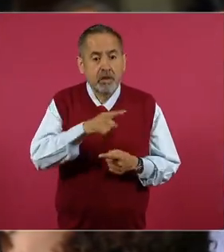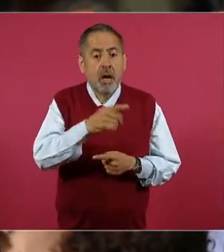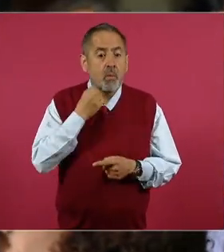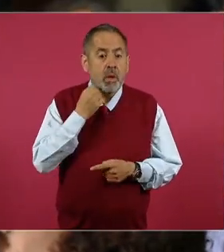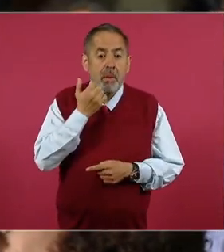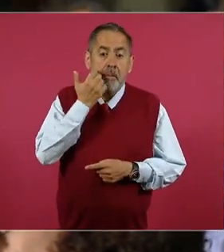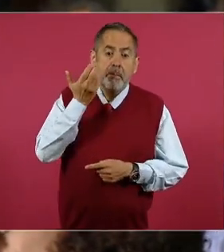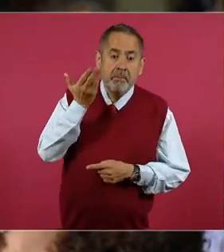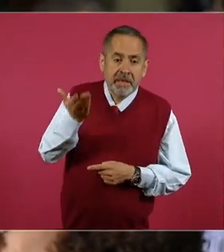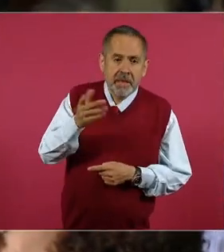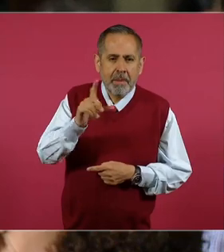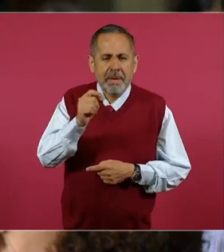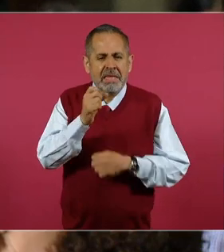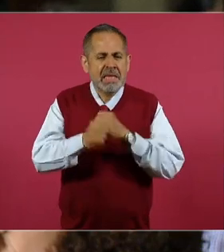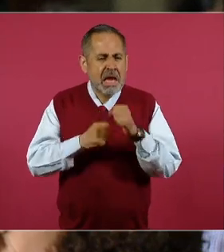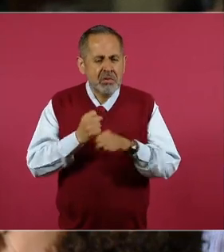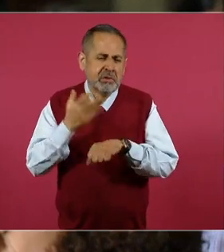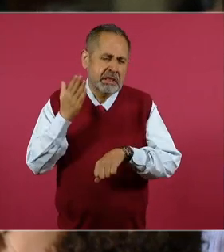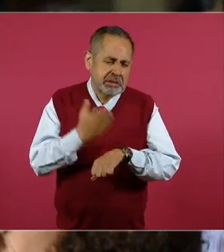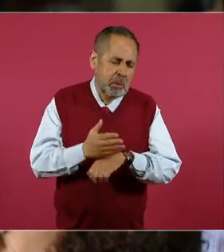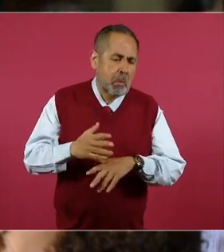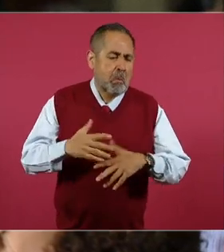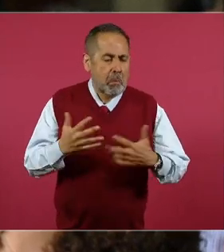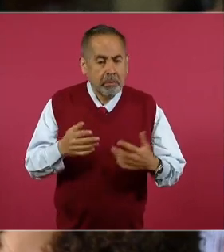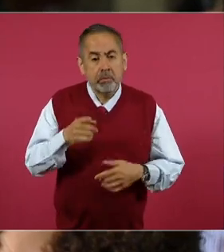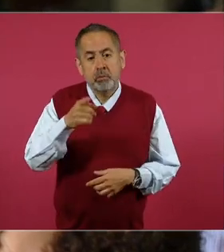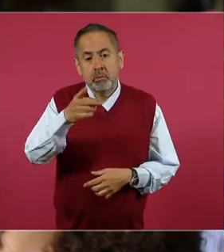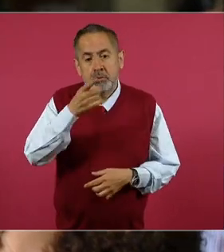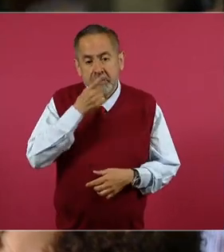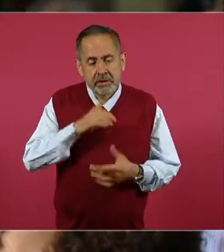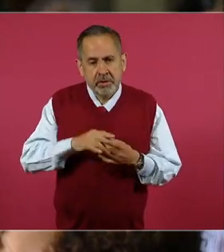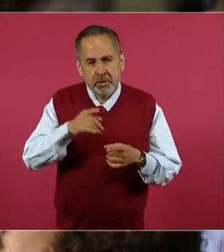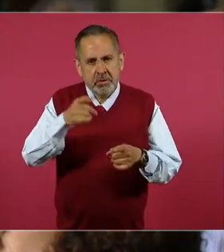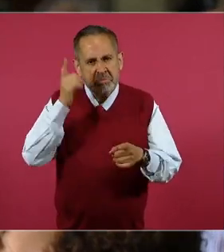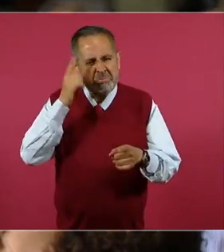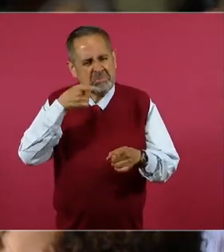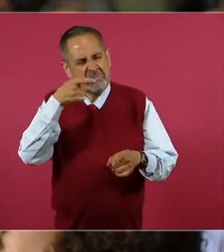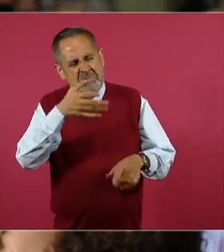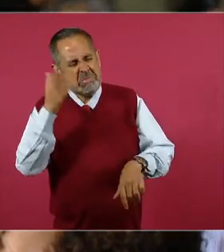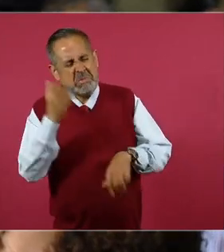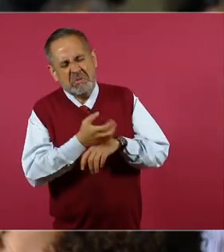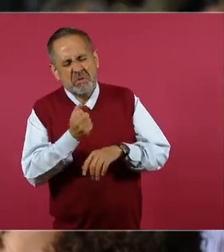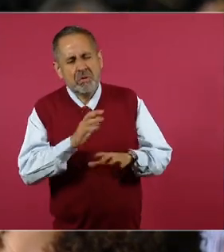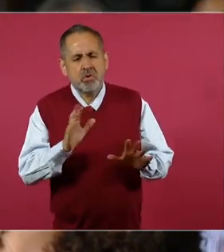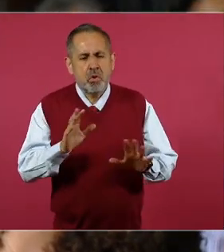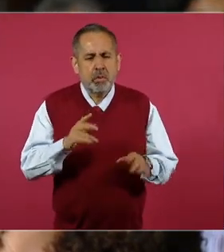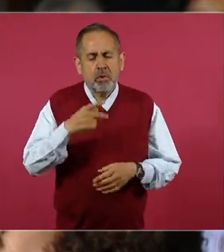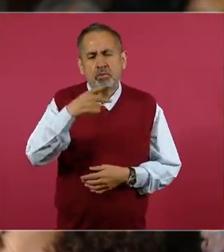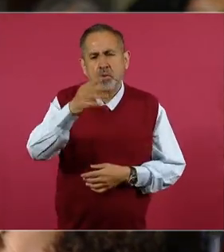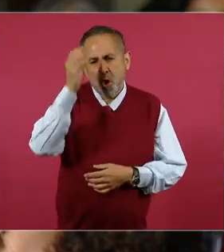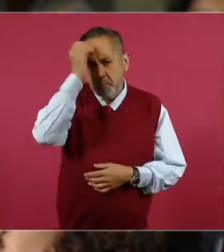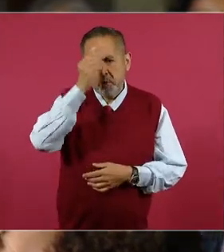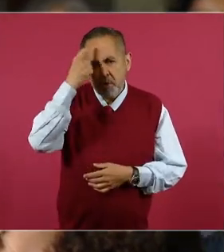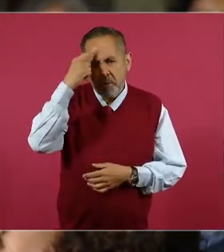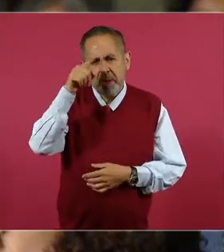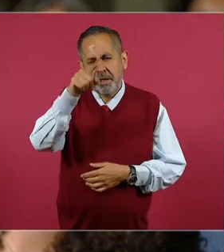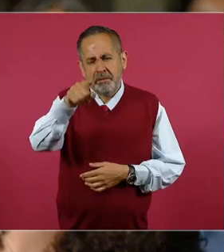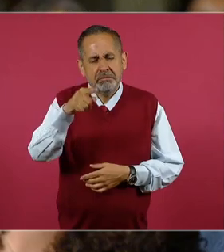años. Usted la última vez mencionó que pues no le desea mal a nadie, pero quería conocer su opinión al